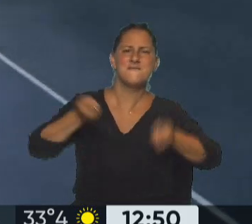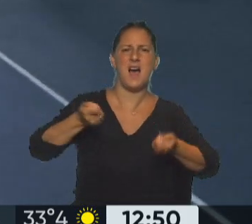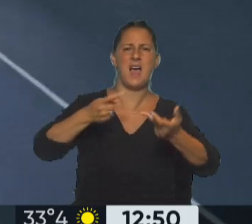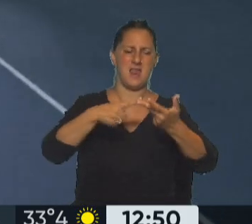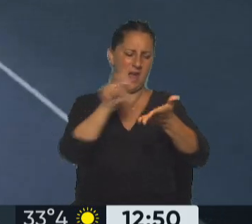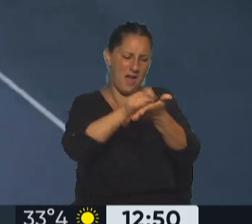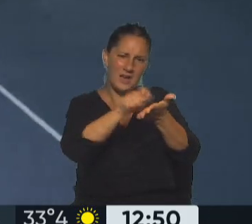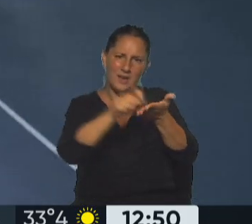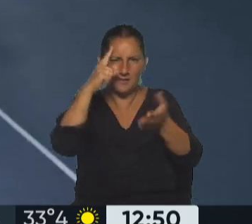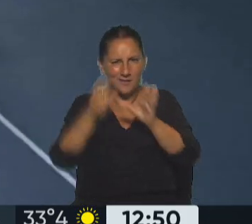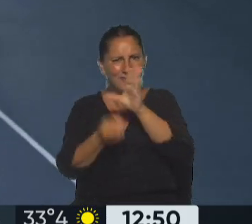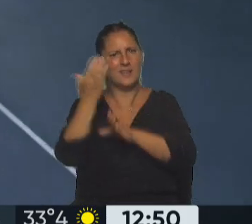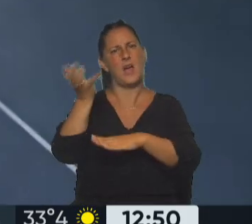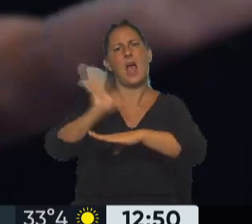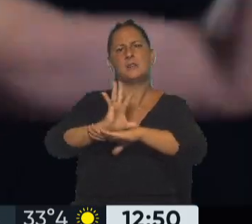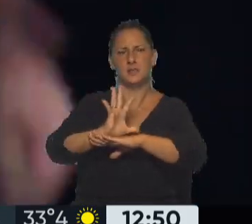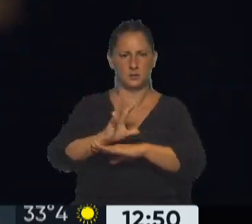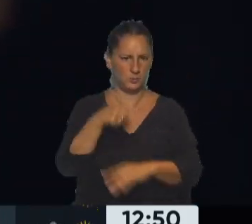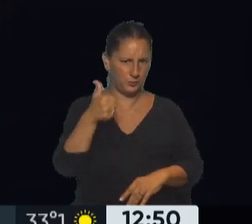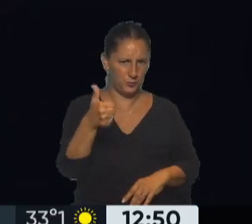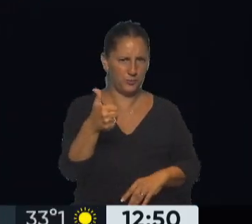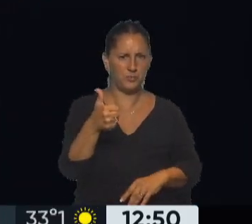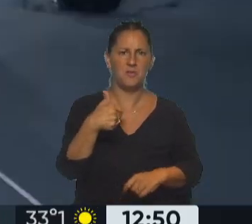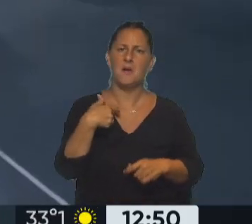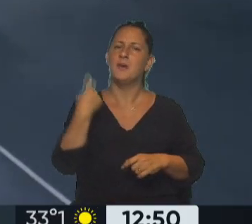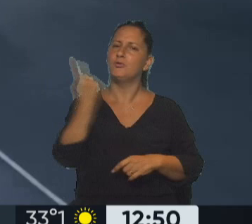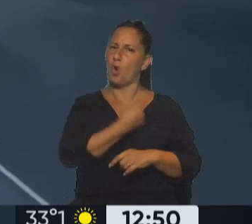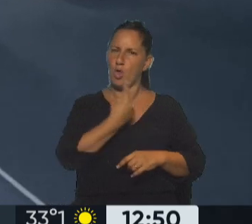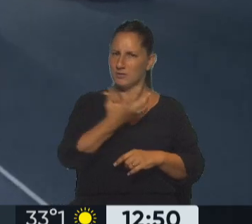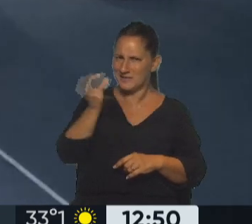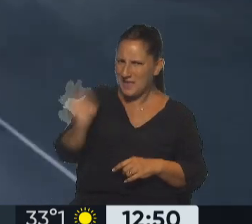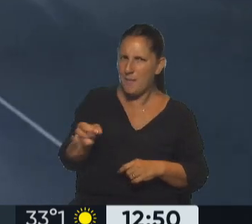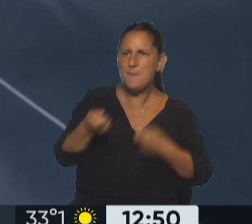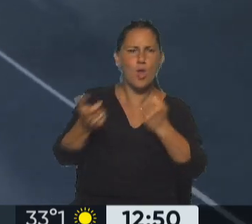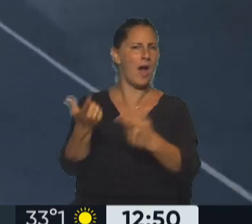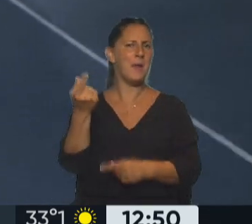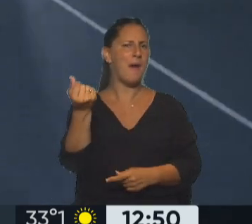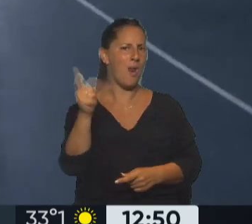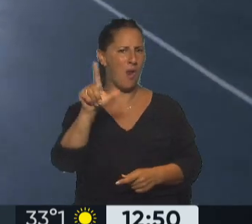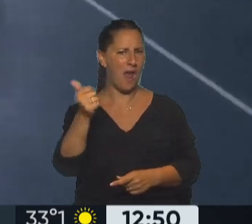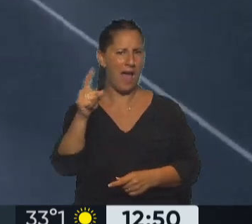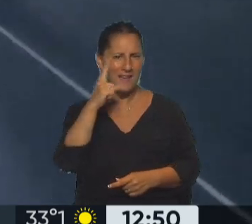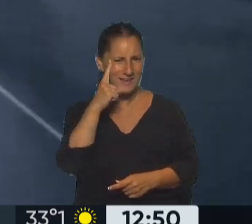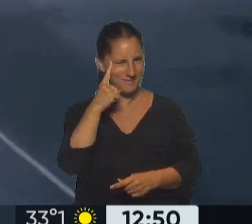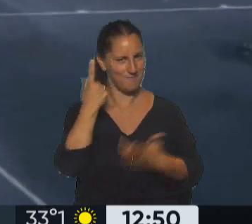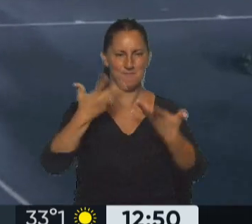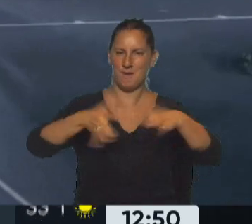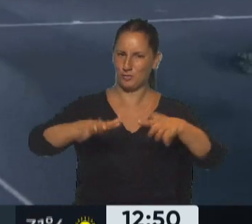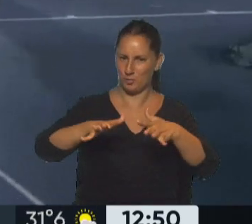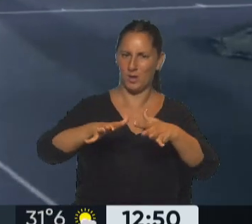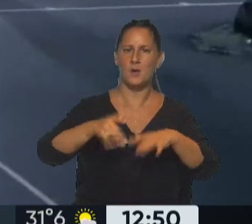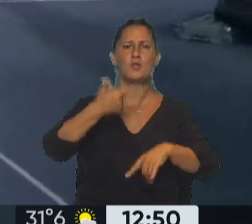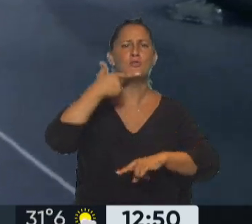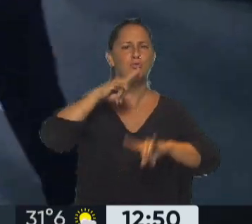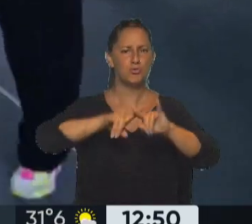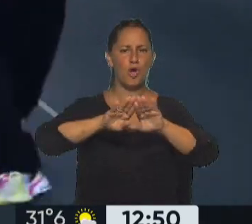gran actriz. Gran actriz, no muchas veces valorada o como no se debería valorar su desempeño sobre el escenario,